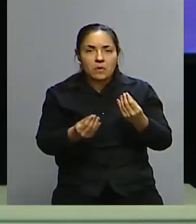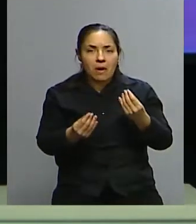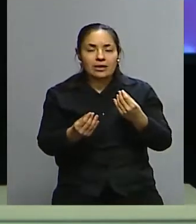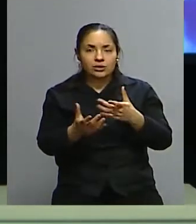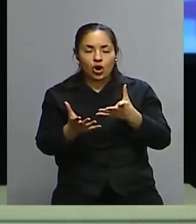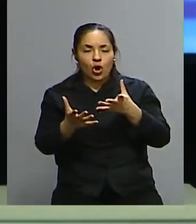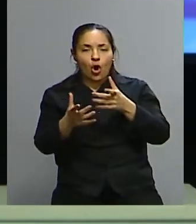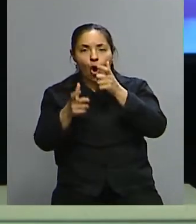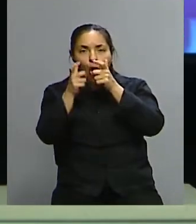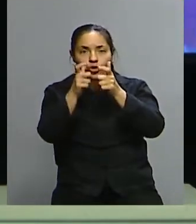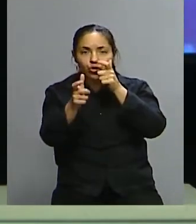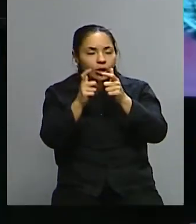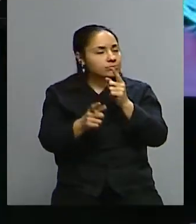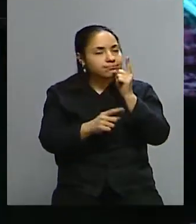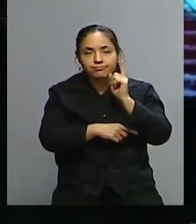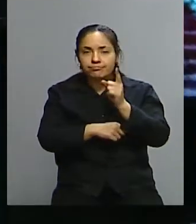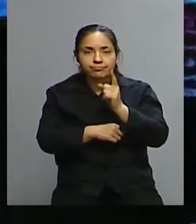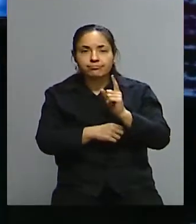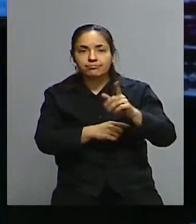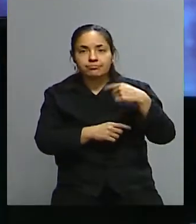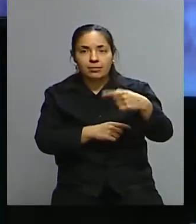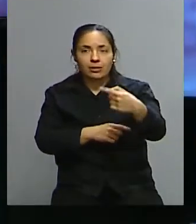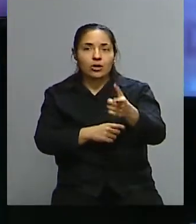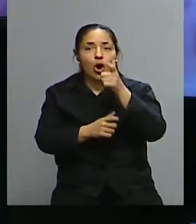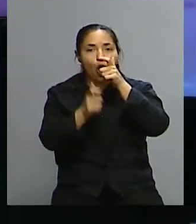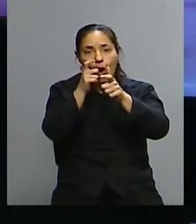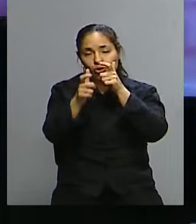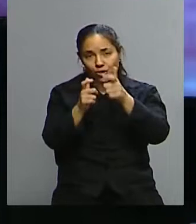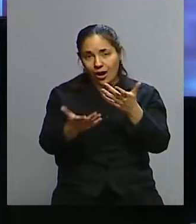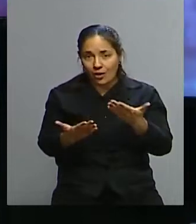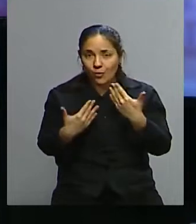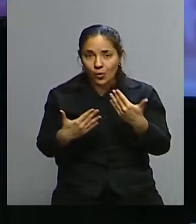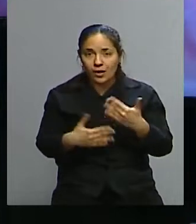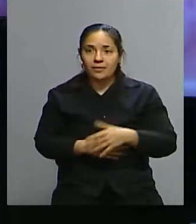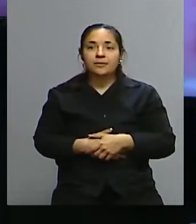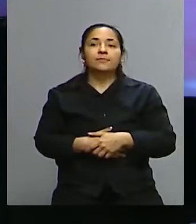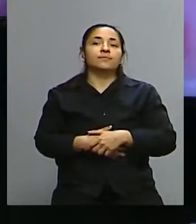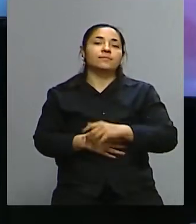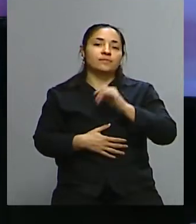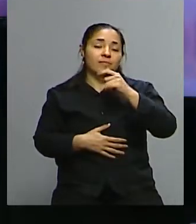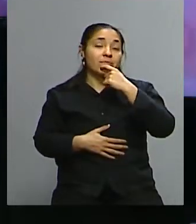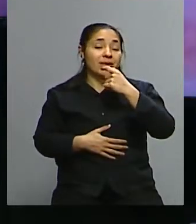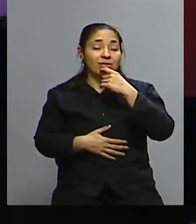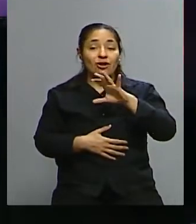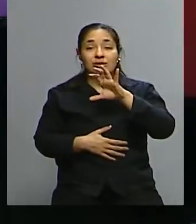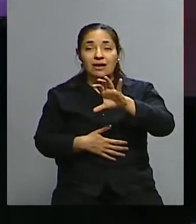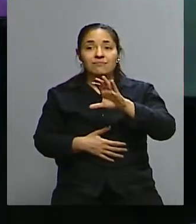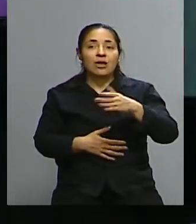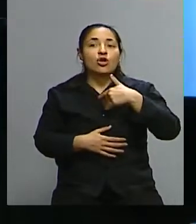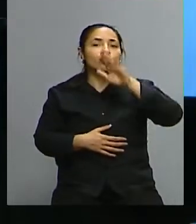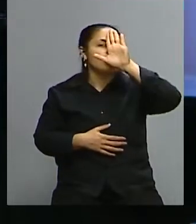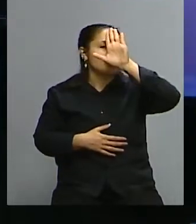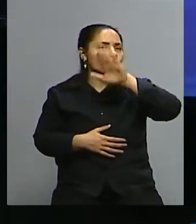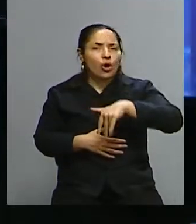controlados constantemente. Los que son susceptibles Sí. de ser controlados sería, sí. Bueno, en la provincia de Mendoza prácticamente todos